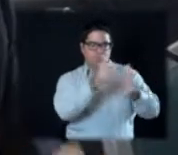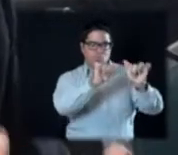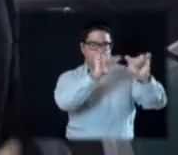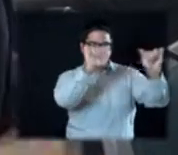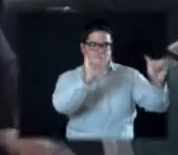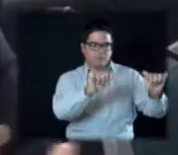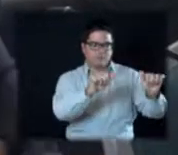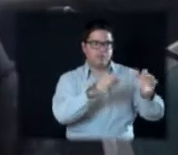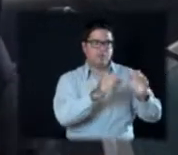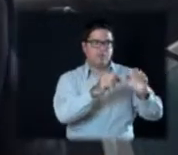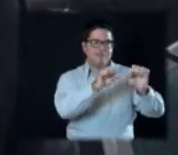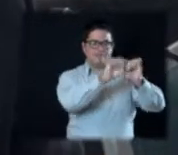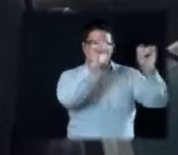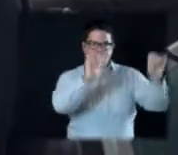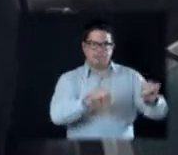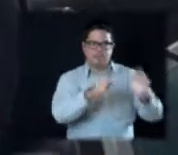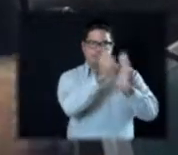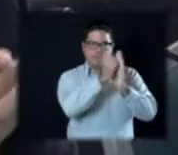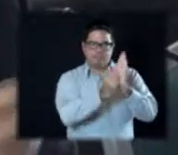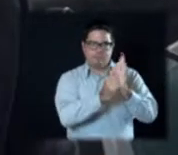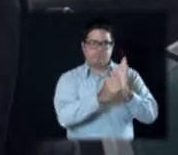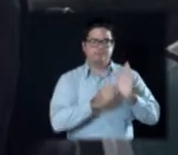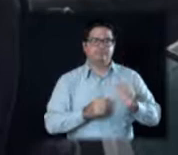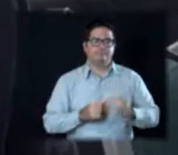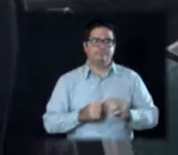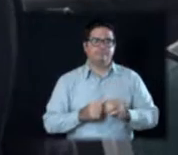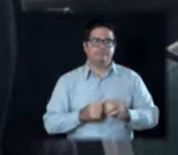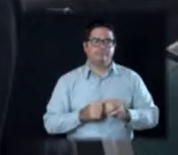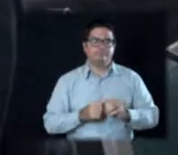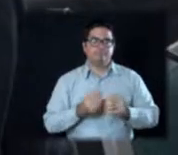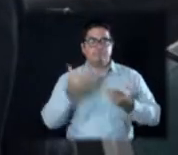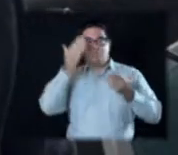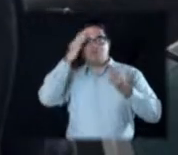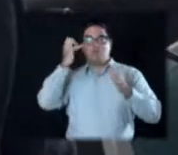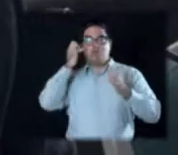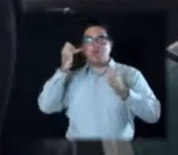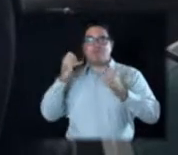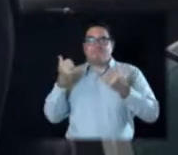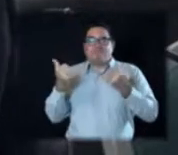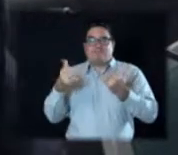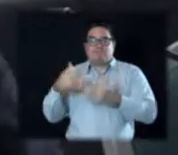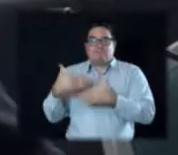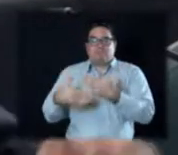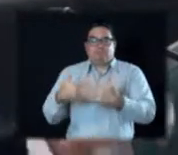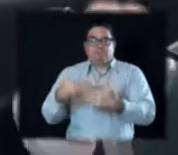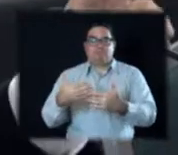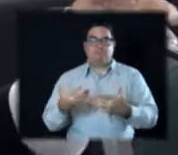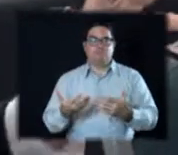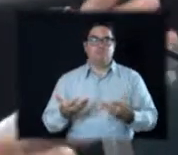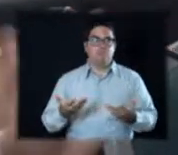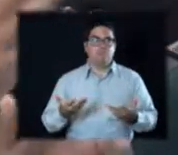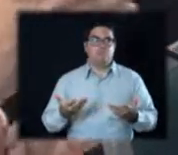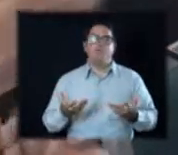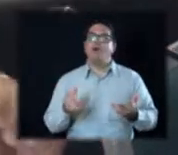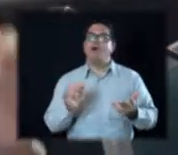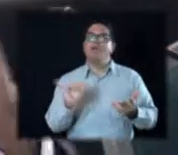y tener un sistema de contabilidad nuevo. No sé si es un proyecto que está en proceso.